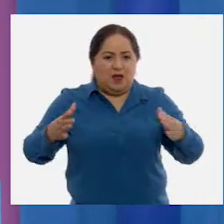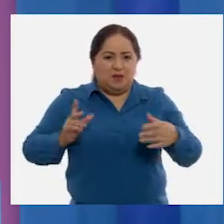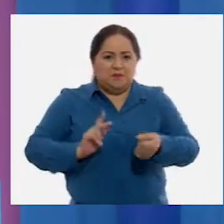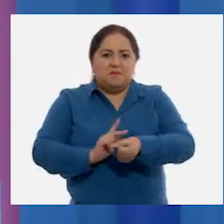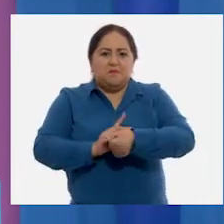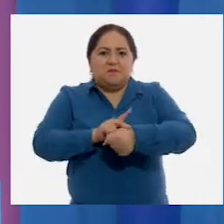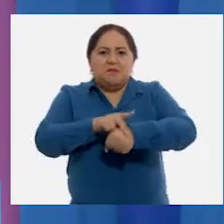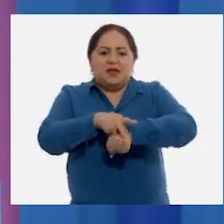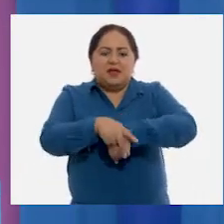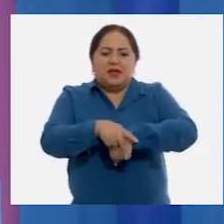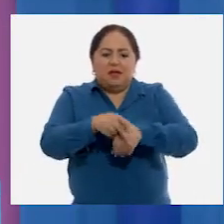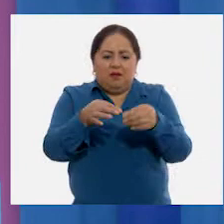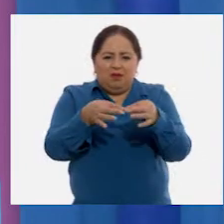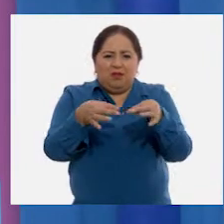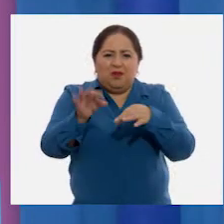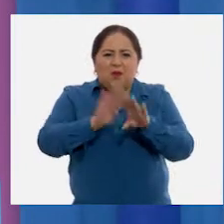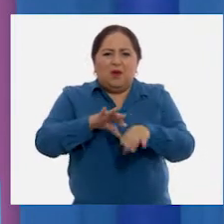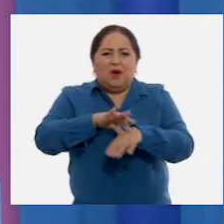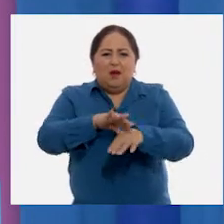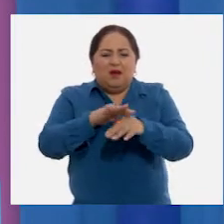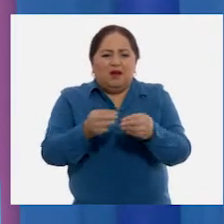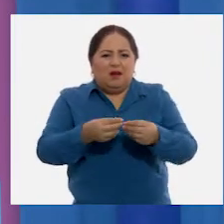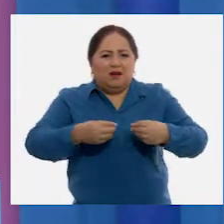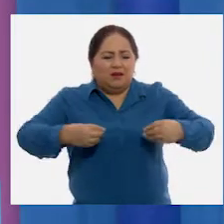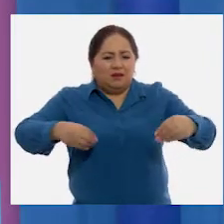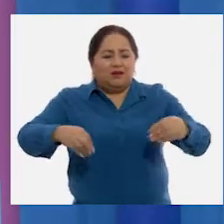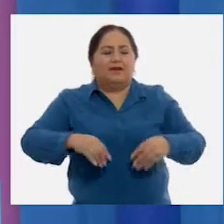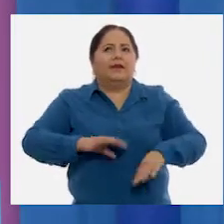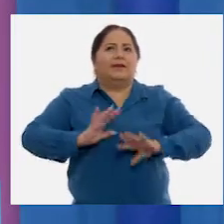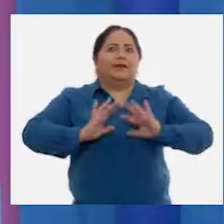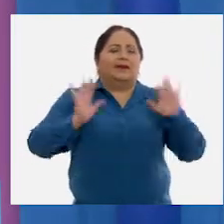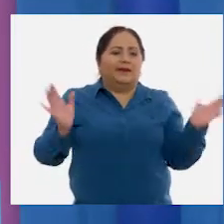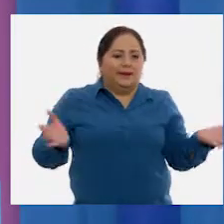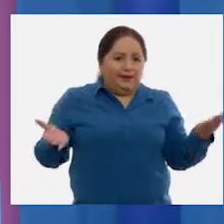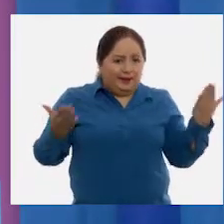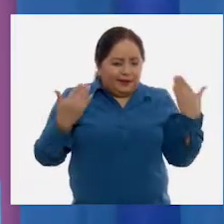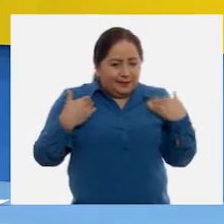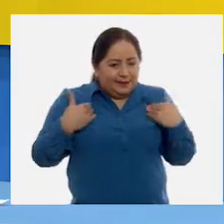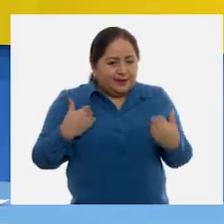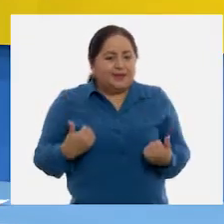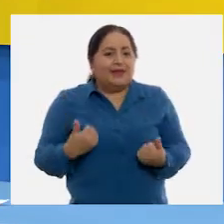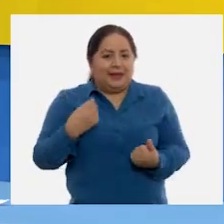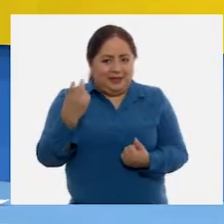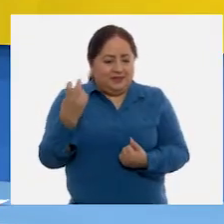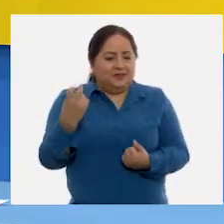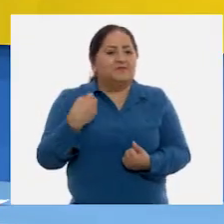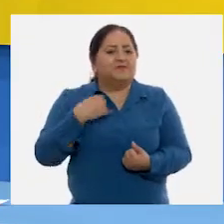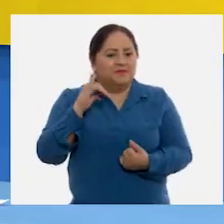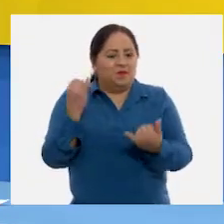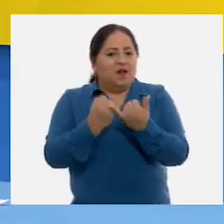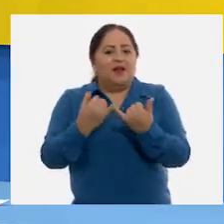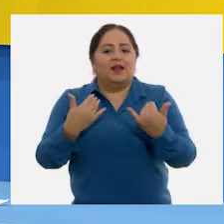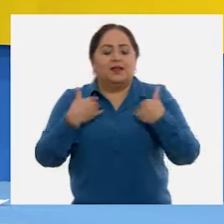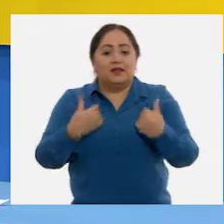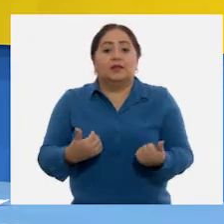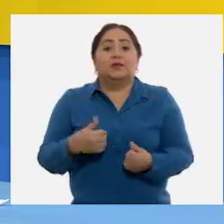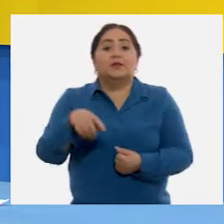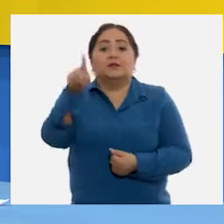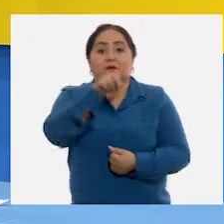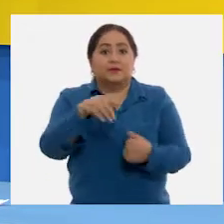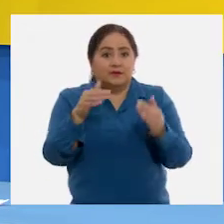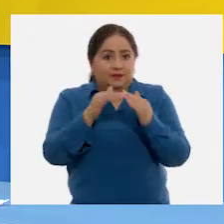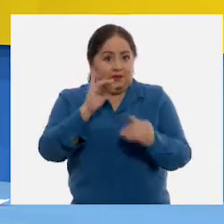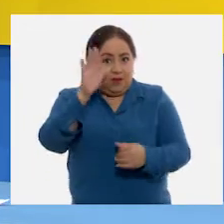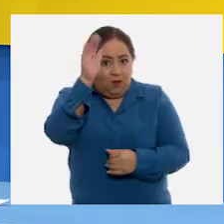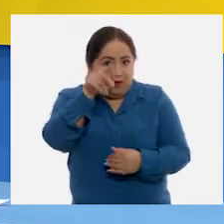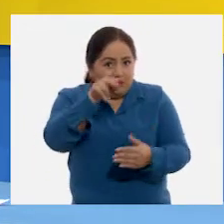de ternera, como botas vaqueras. Ah. Eso mismo entiendo yo, María. Y en casa, ¿ustedes están